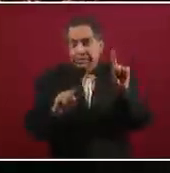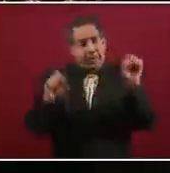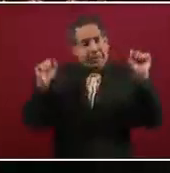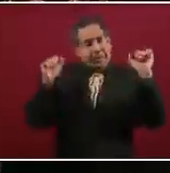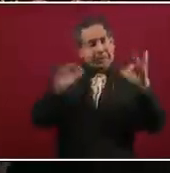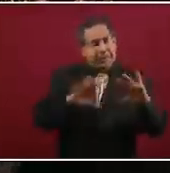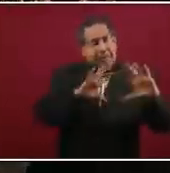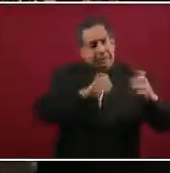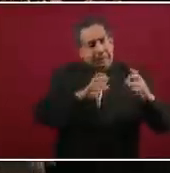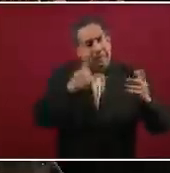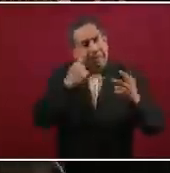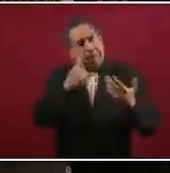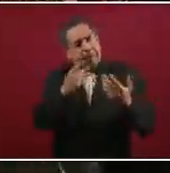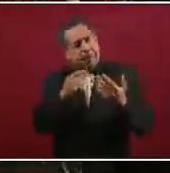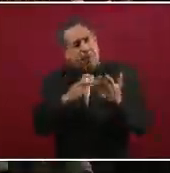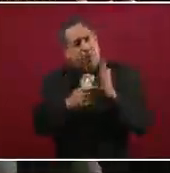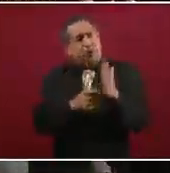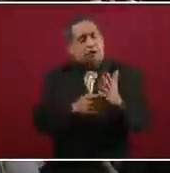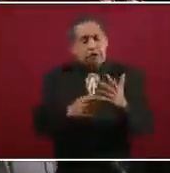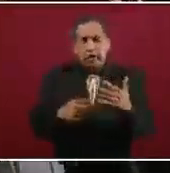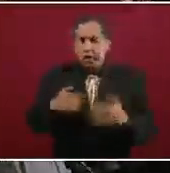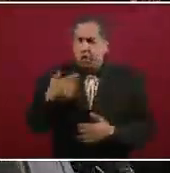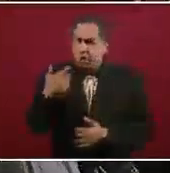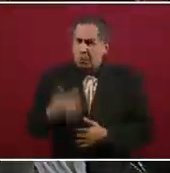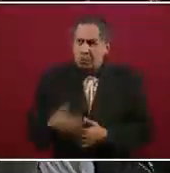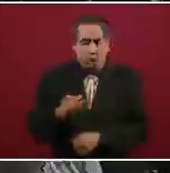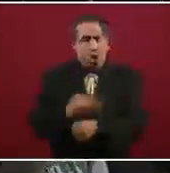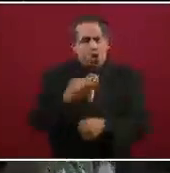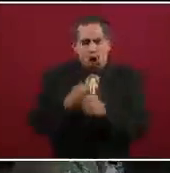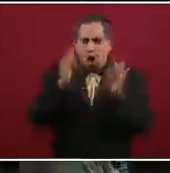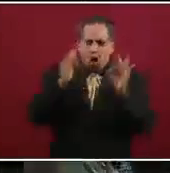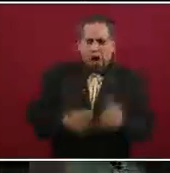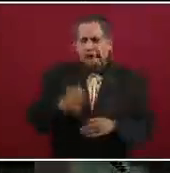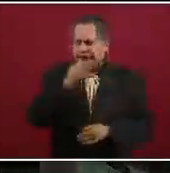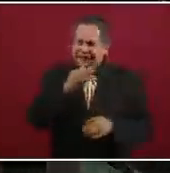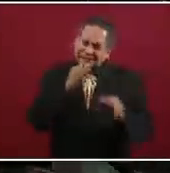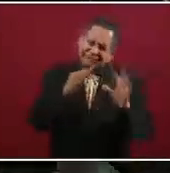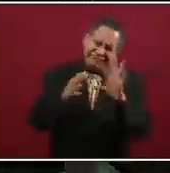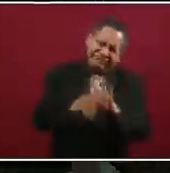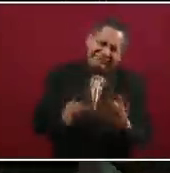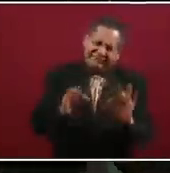ahora mismo empieza ya el júbilo y empieza ya la fiesta propiamente. Es